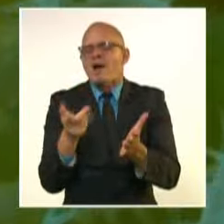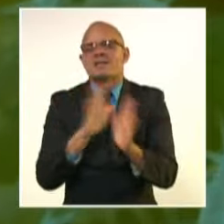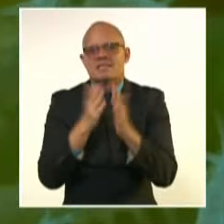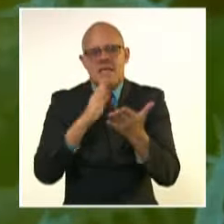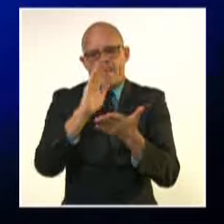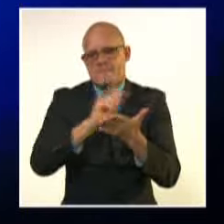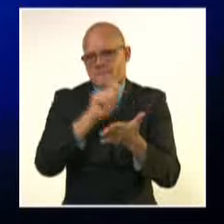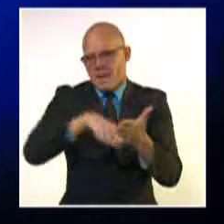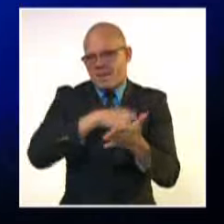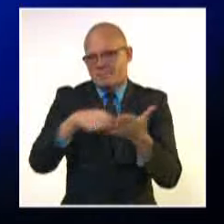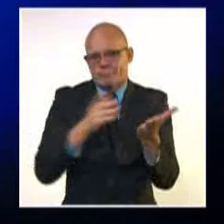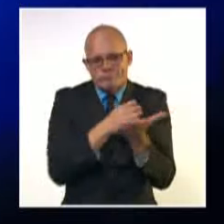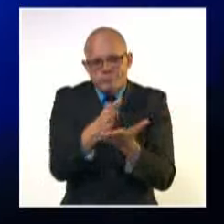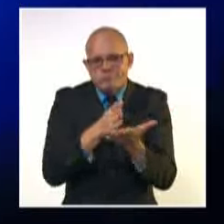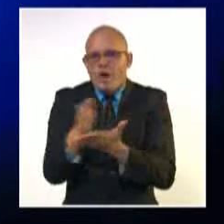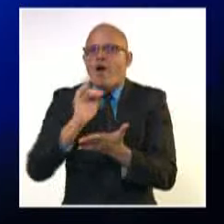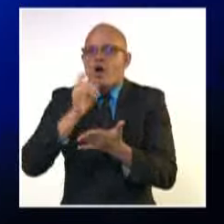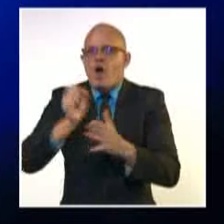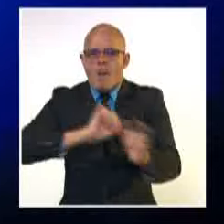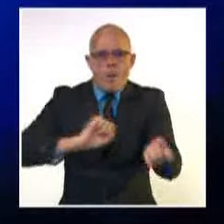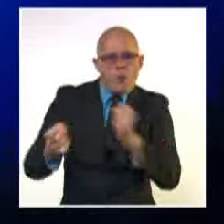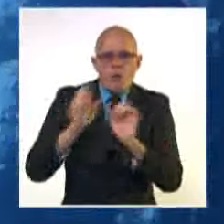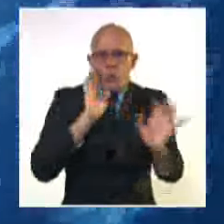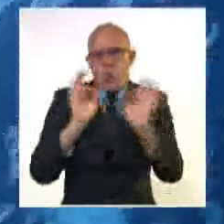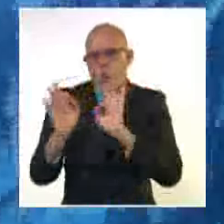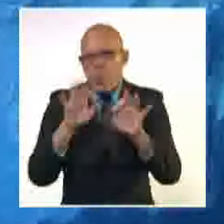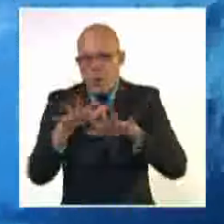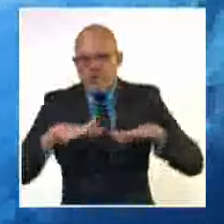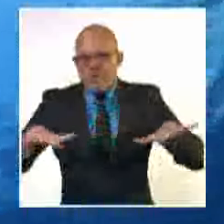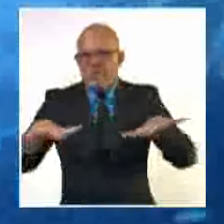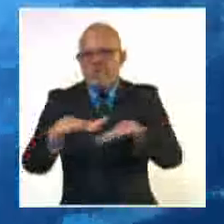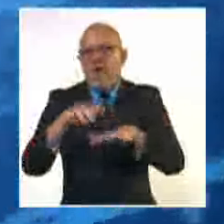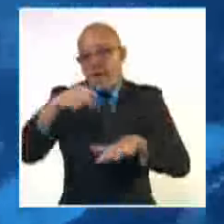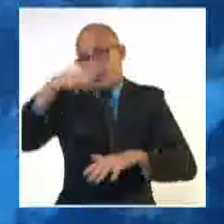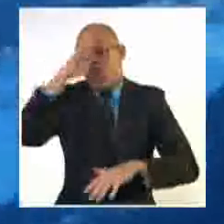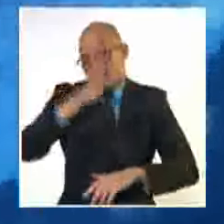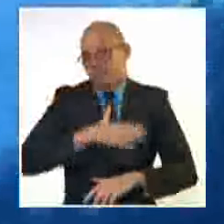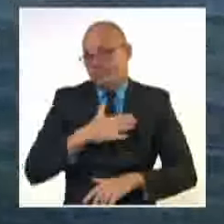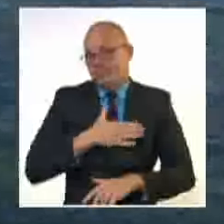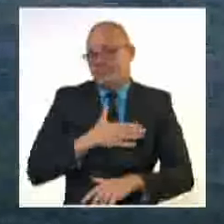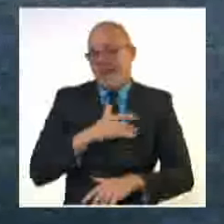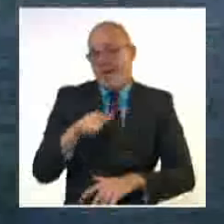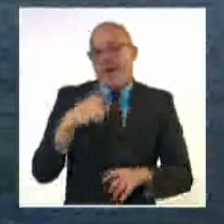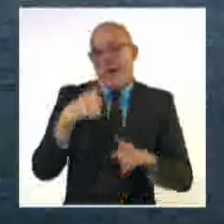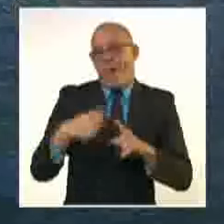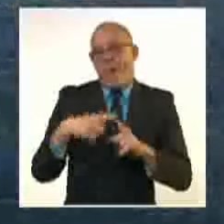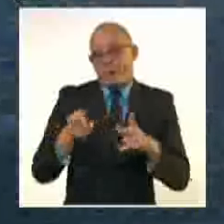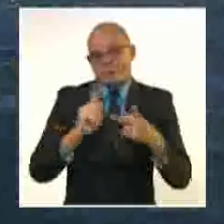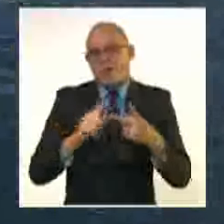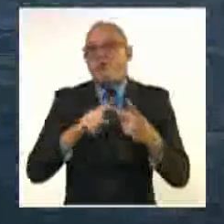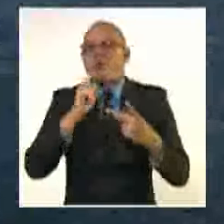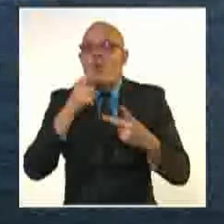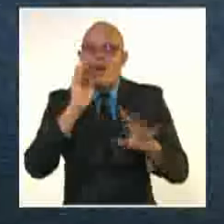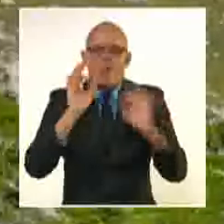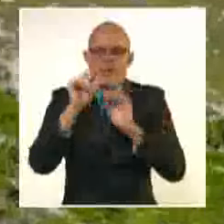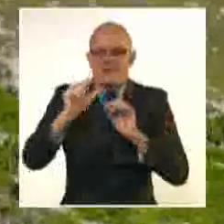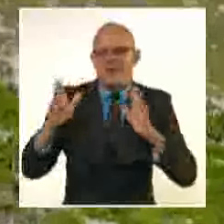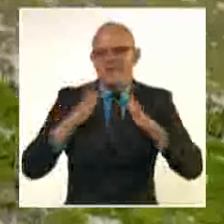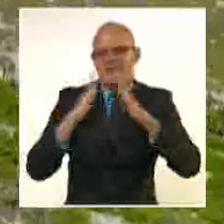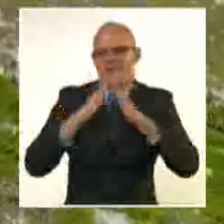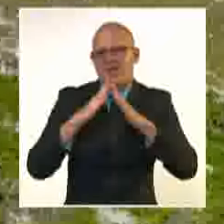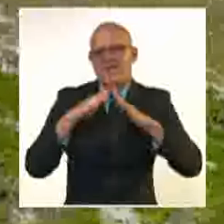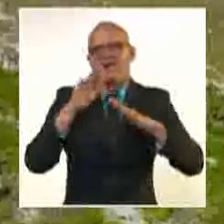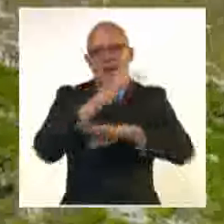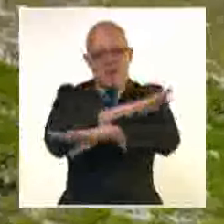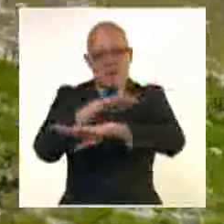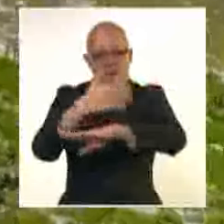la conservación, el manejo y uso sostenible de los arrecifes de coral en Cuba, que incluye también a las comunidades costeras. Otro aspecto